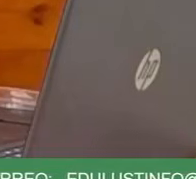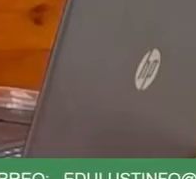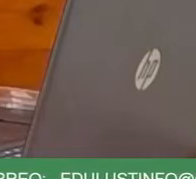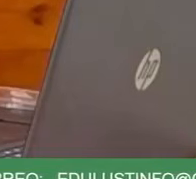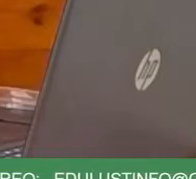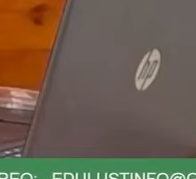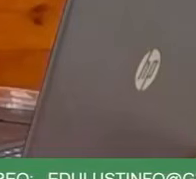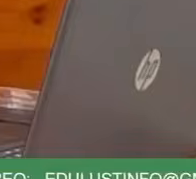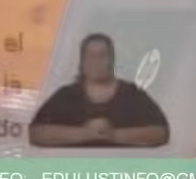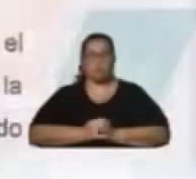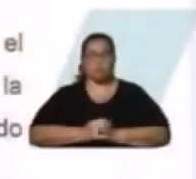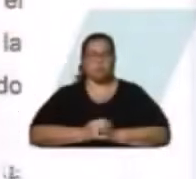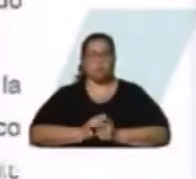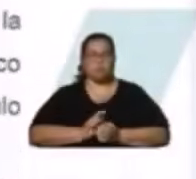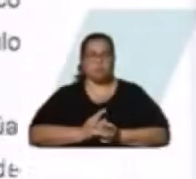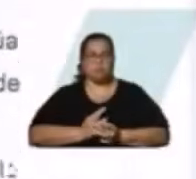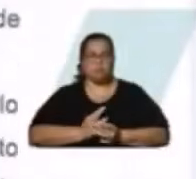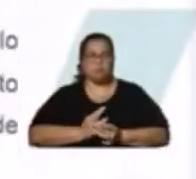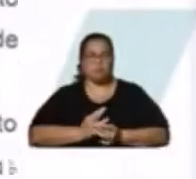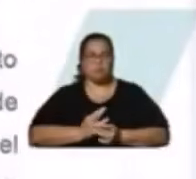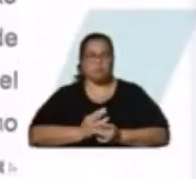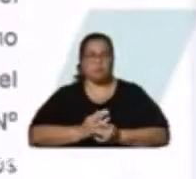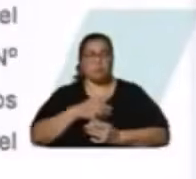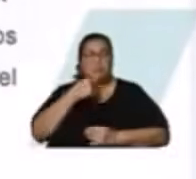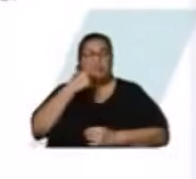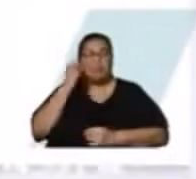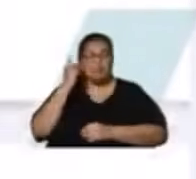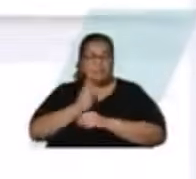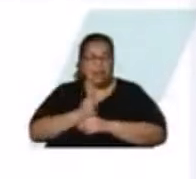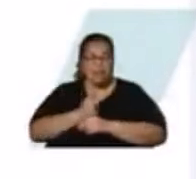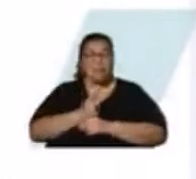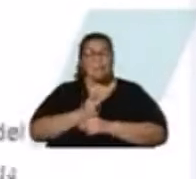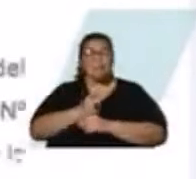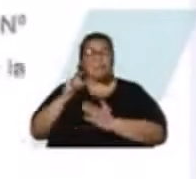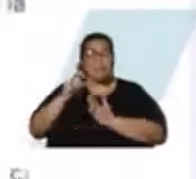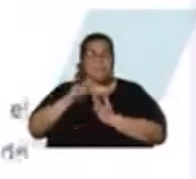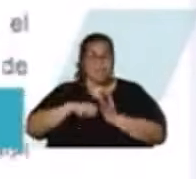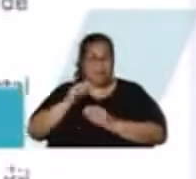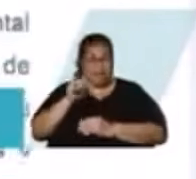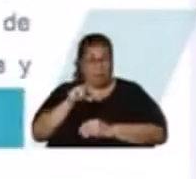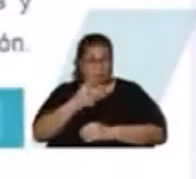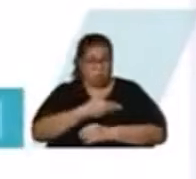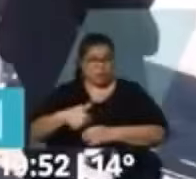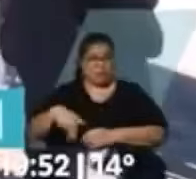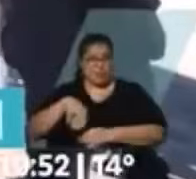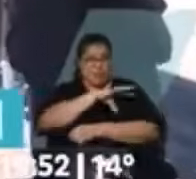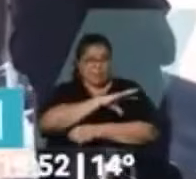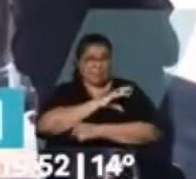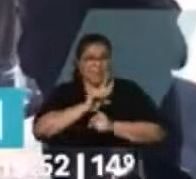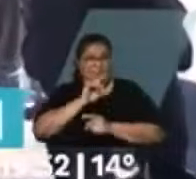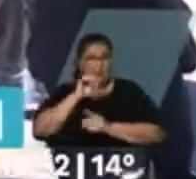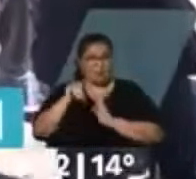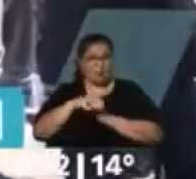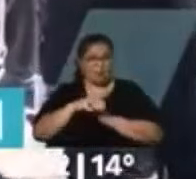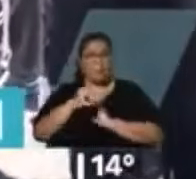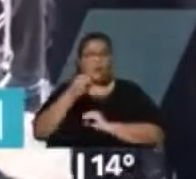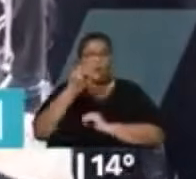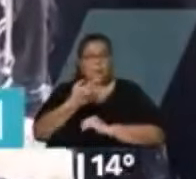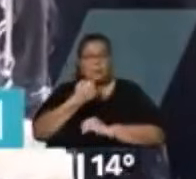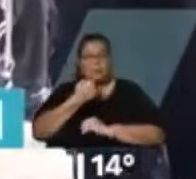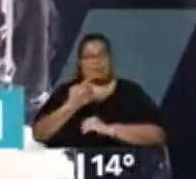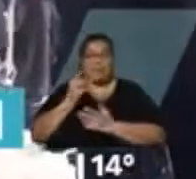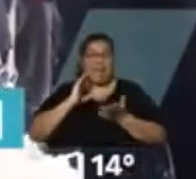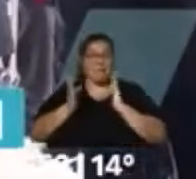que firmar. Según la resolución, firmada también por el presidente de la República, Yamandú Orsi, Figueredo violó lo dispuesto por el